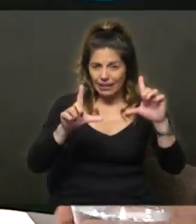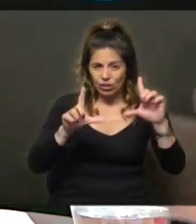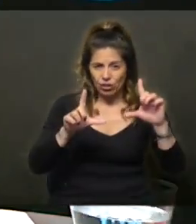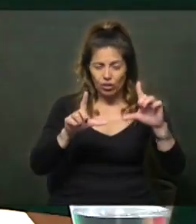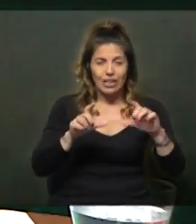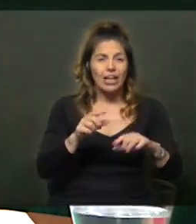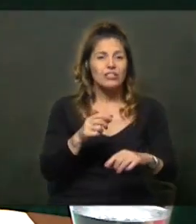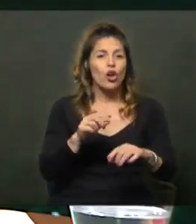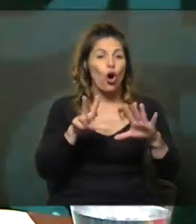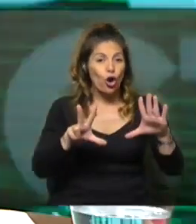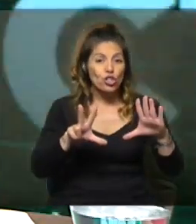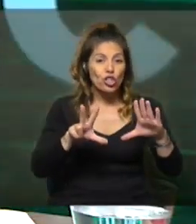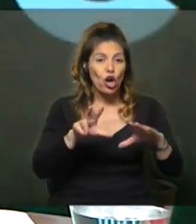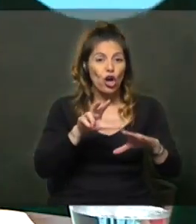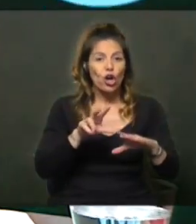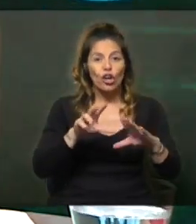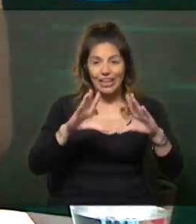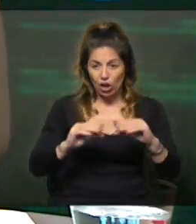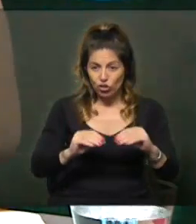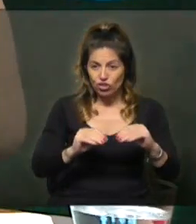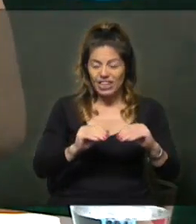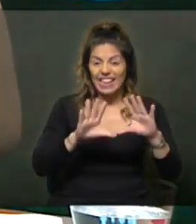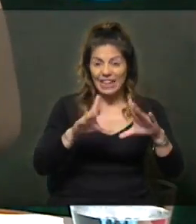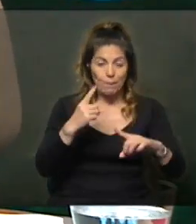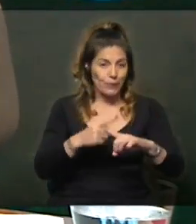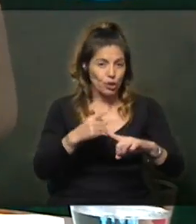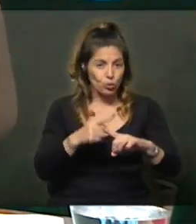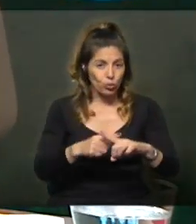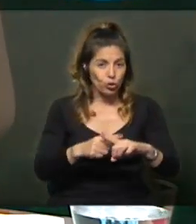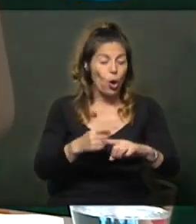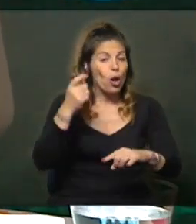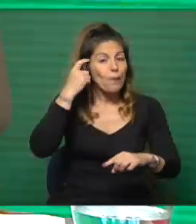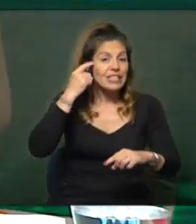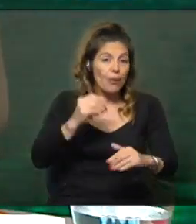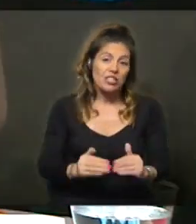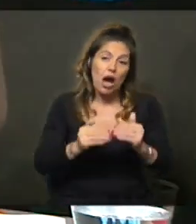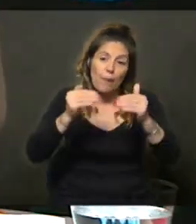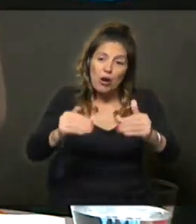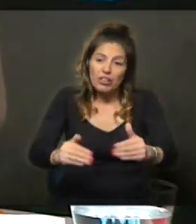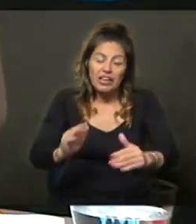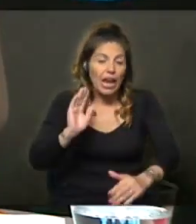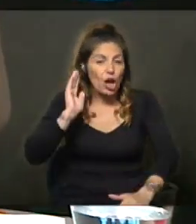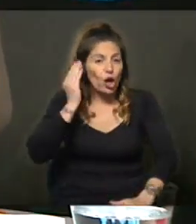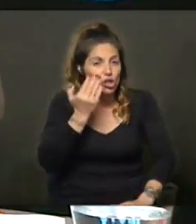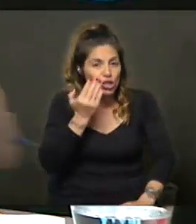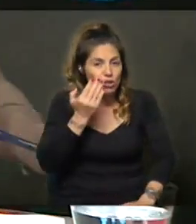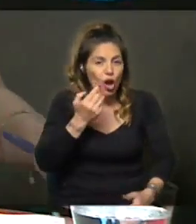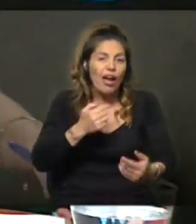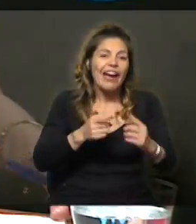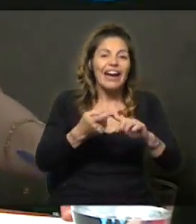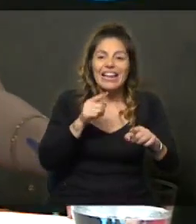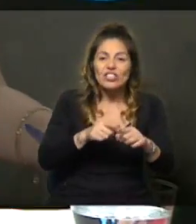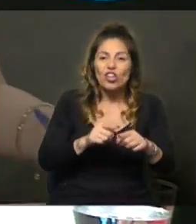caso cuando uno podría pensar que esto se iba a postergar un poco más por lo menos este reconocimiento en virtud de los datos que ya se